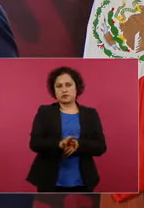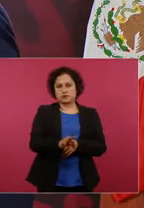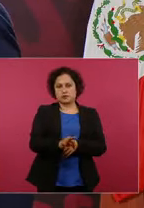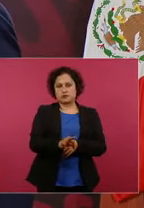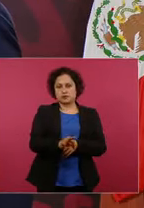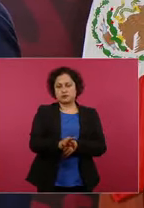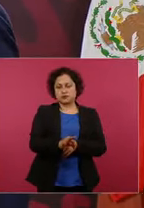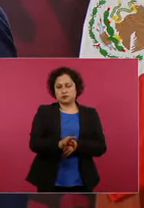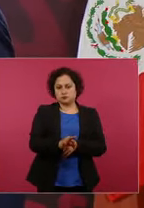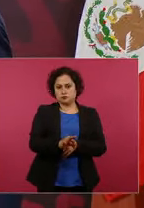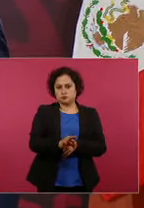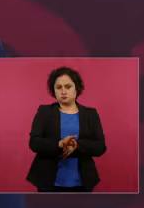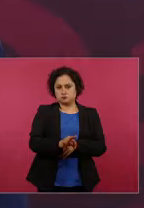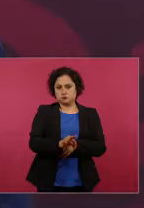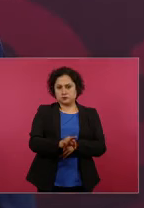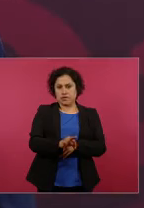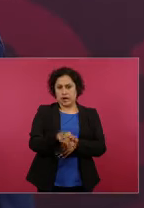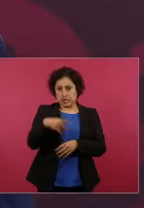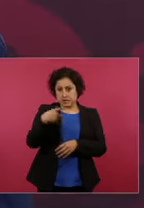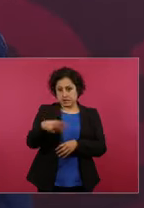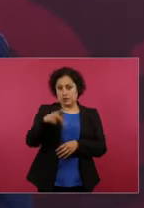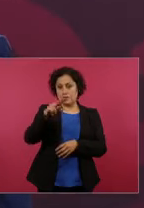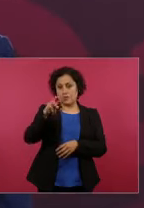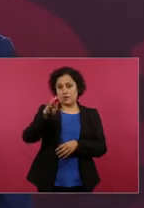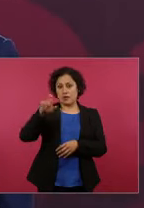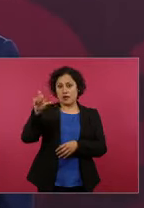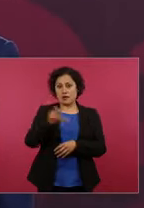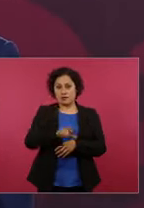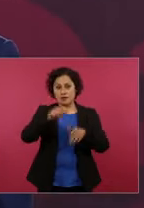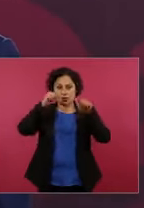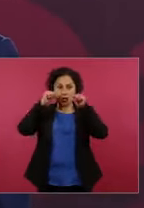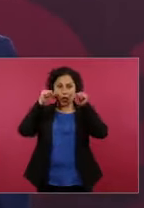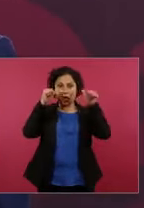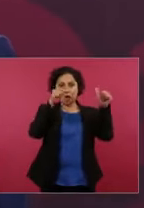del presupuesto de Pemex en el norte del país,